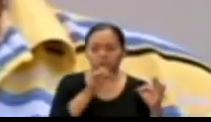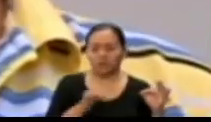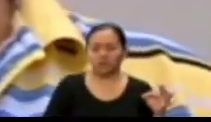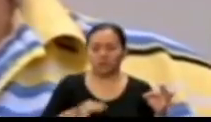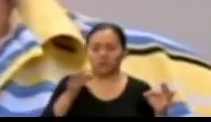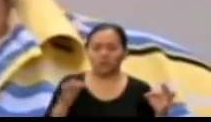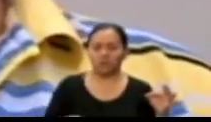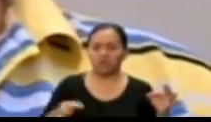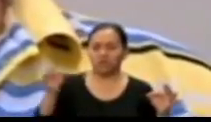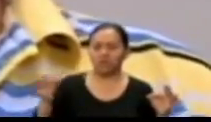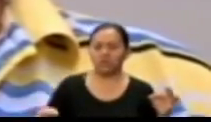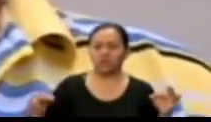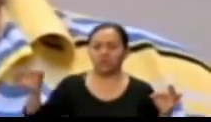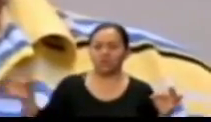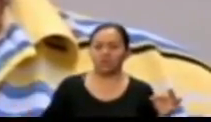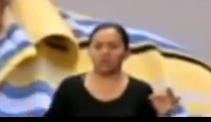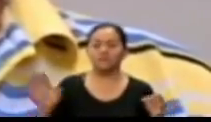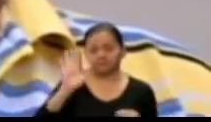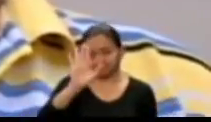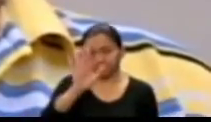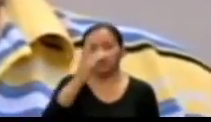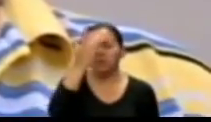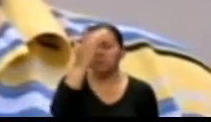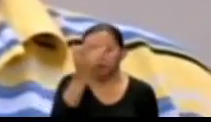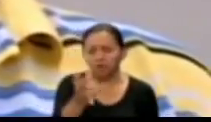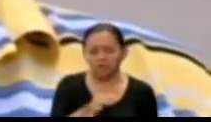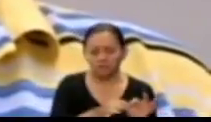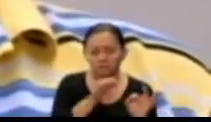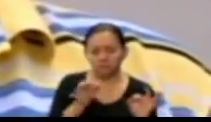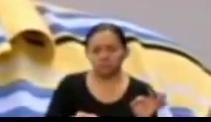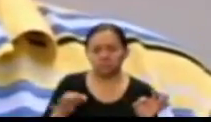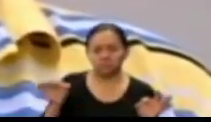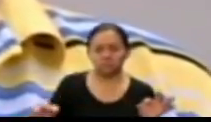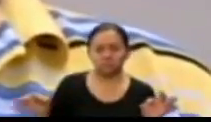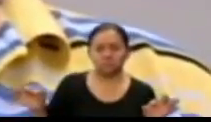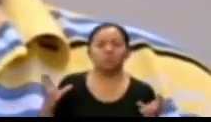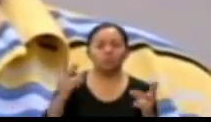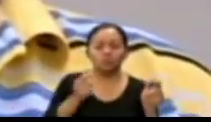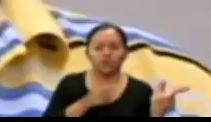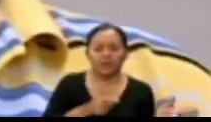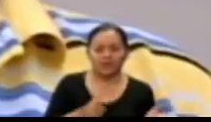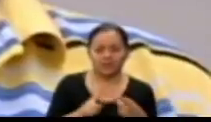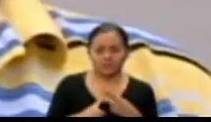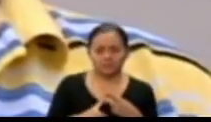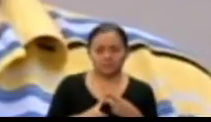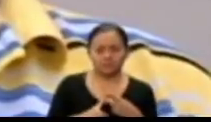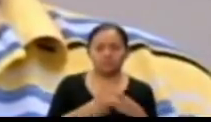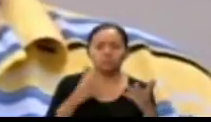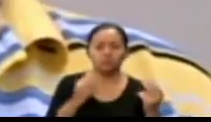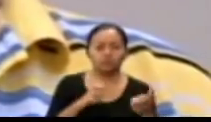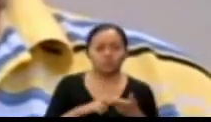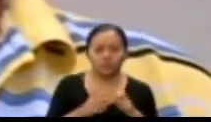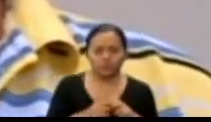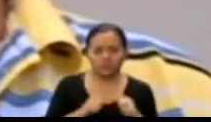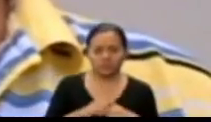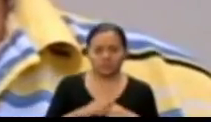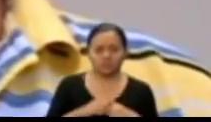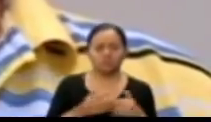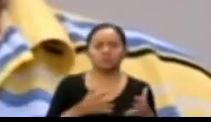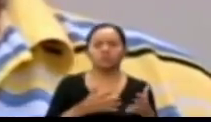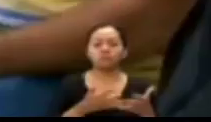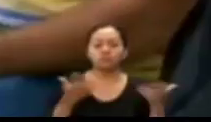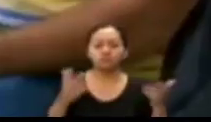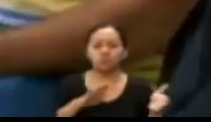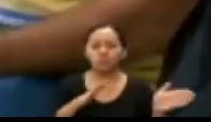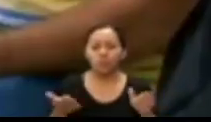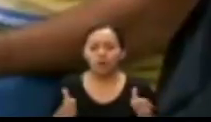cosas, pospuesto con fuego y con sangre, porque los pueblos latinoamericanos han perseverado mucho en